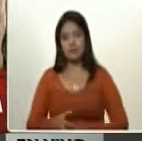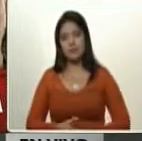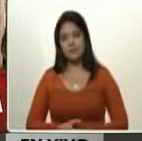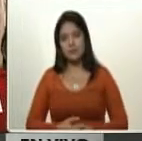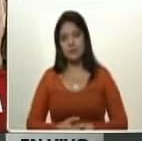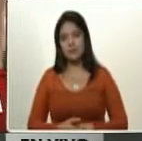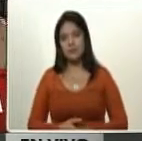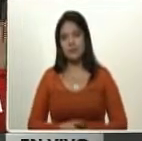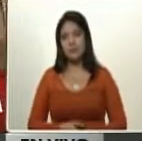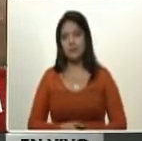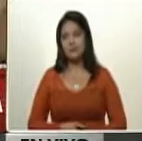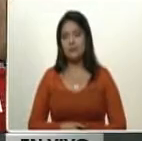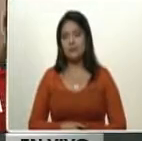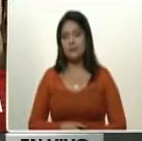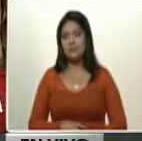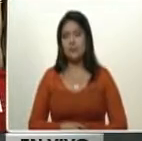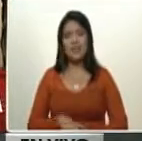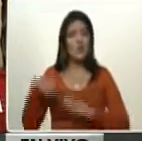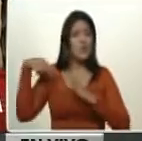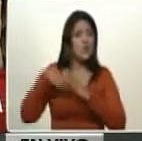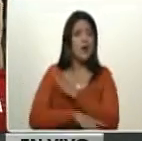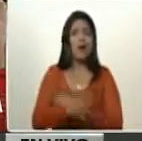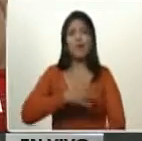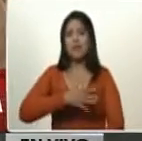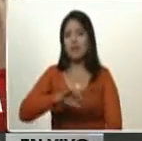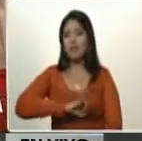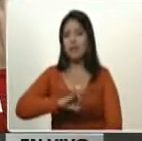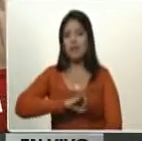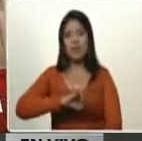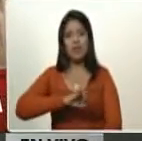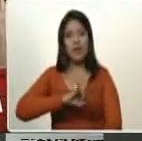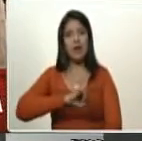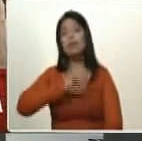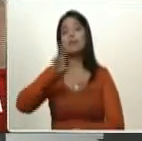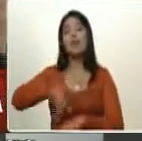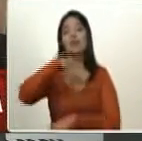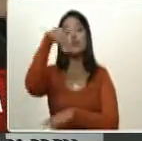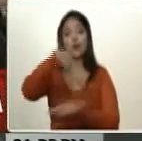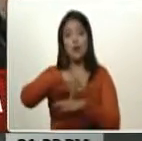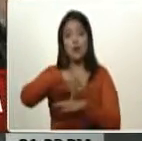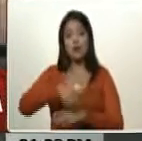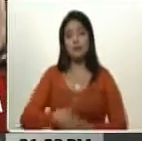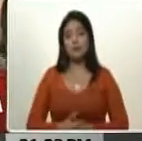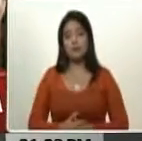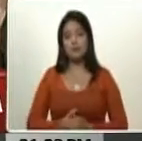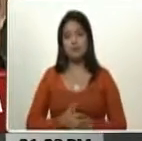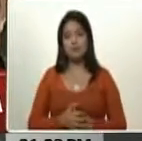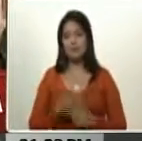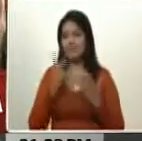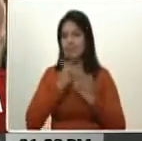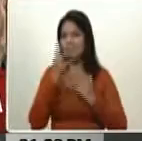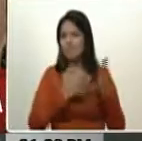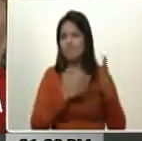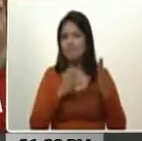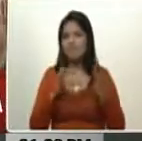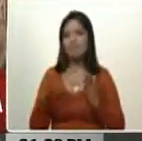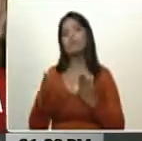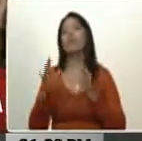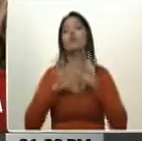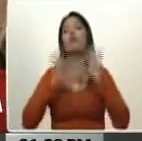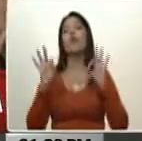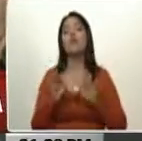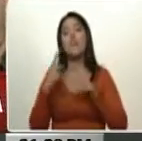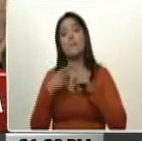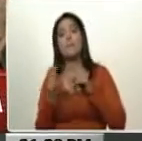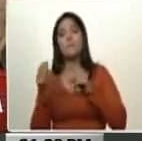de profunda identidad nacional armada a partir de un concepto de